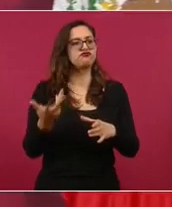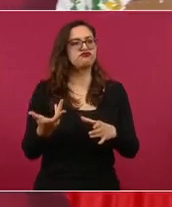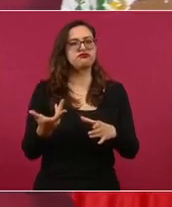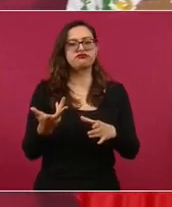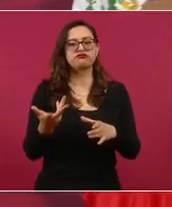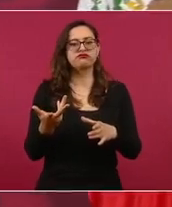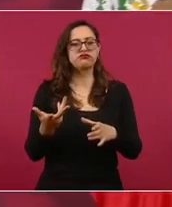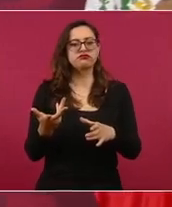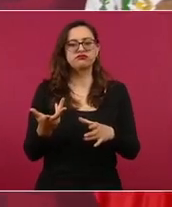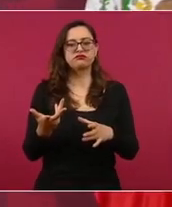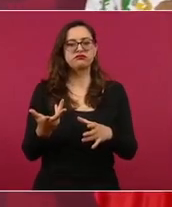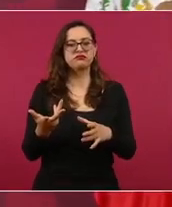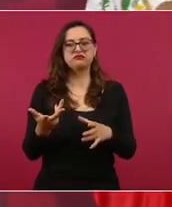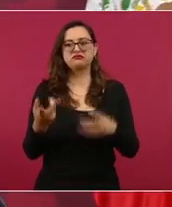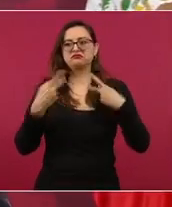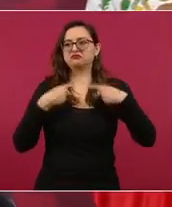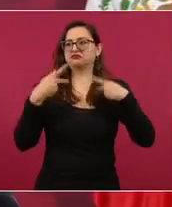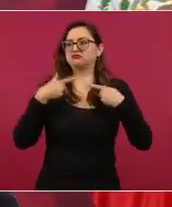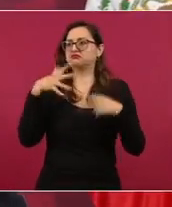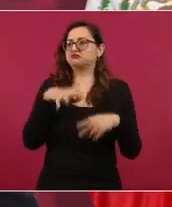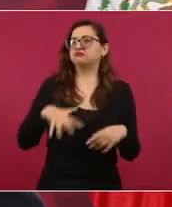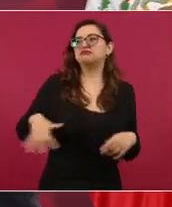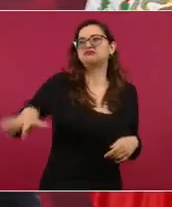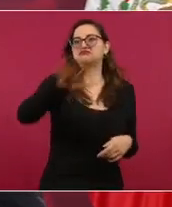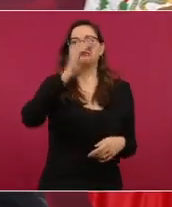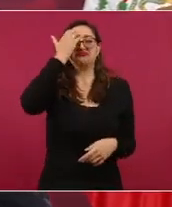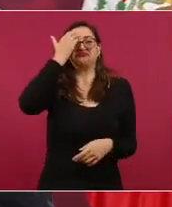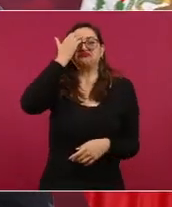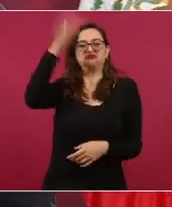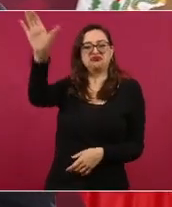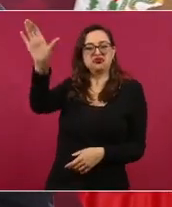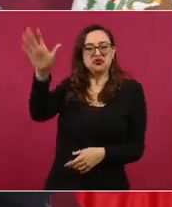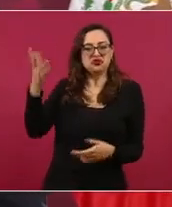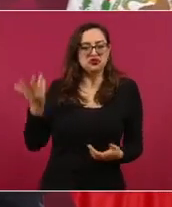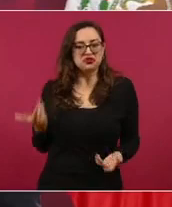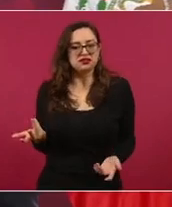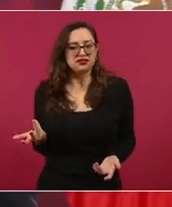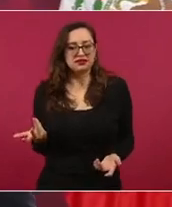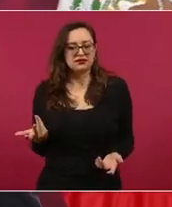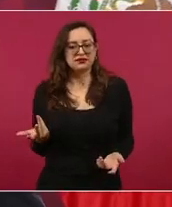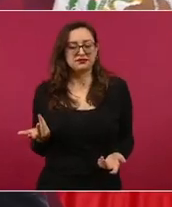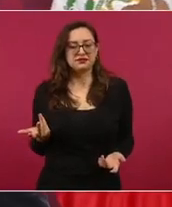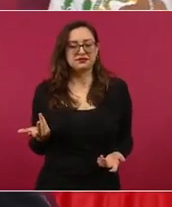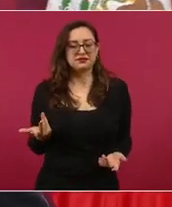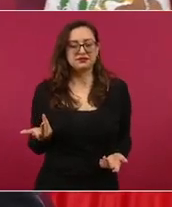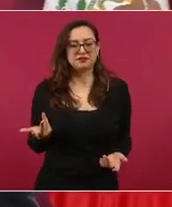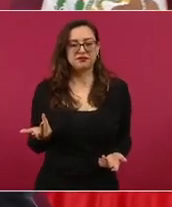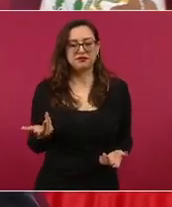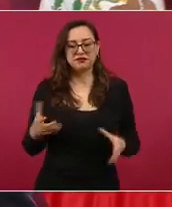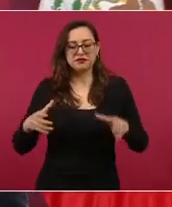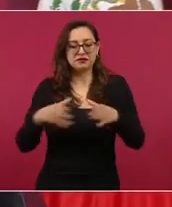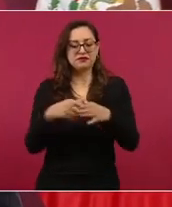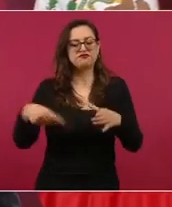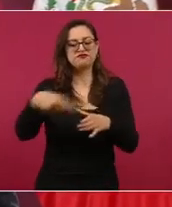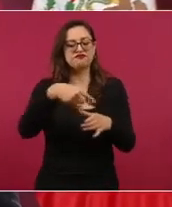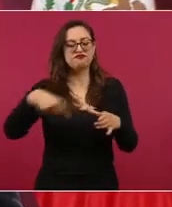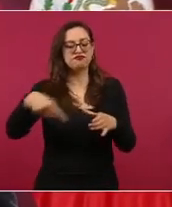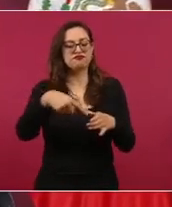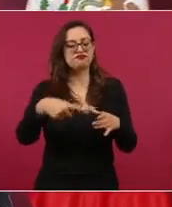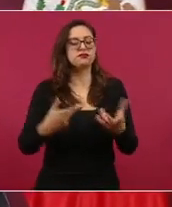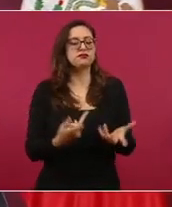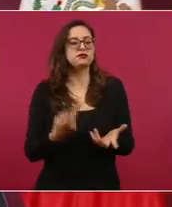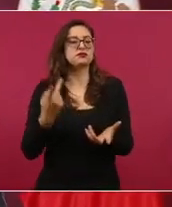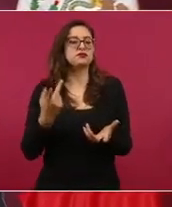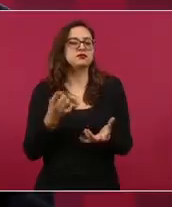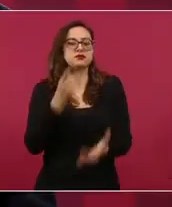divorciadas del pueblo, son los achichincles de los